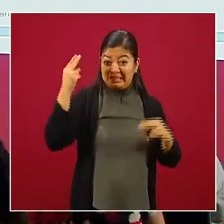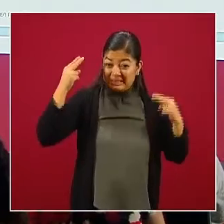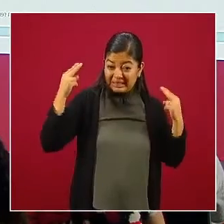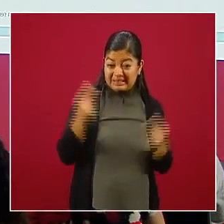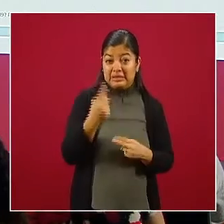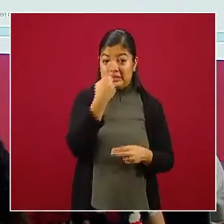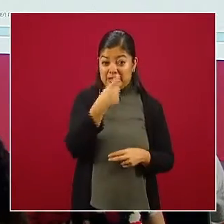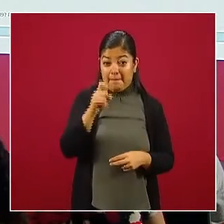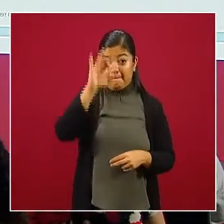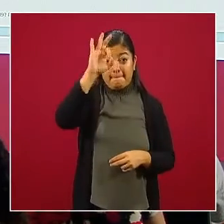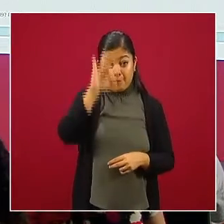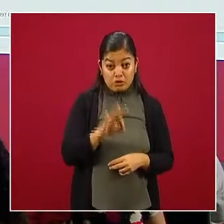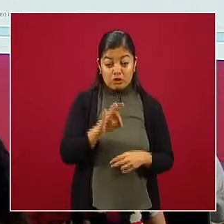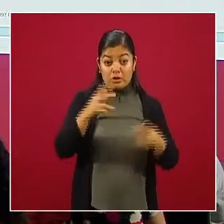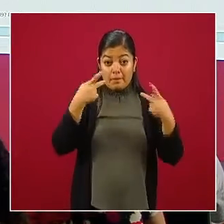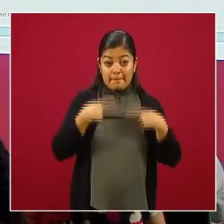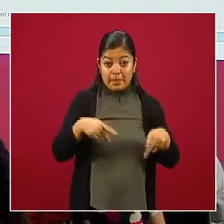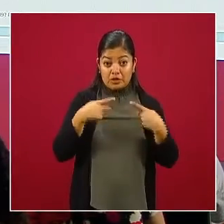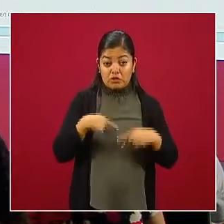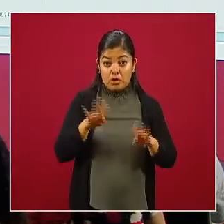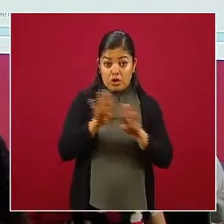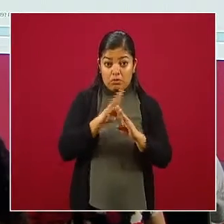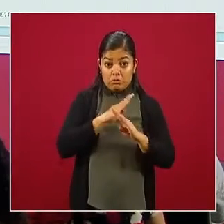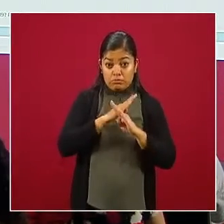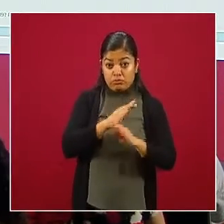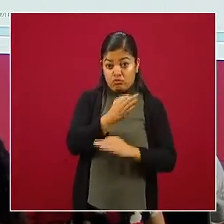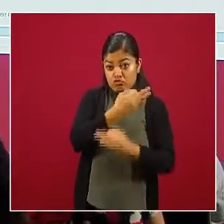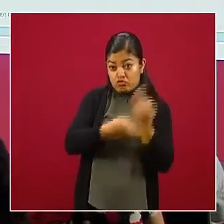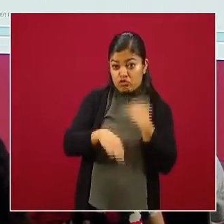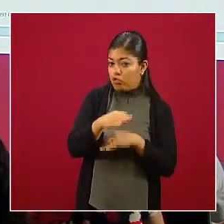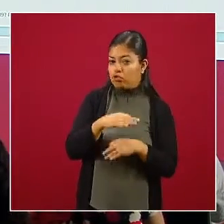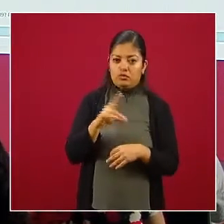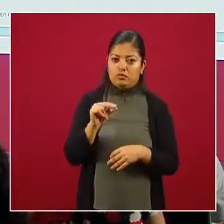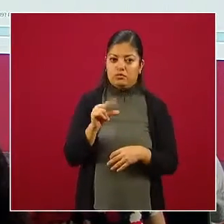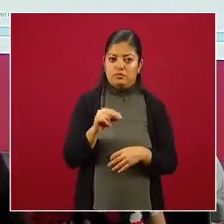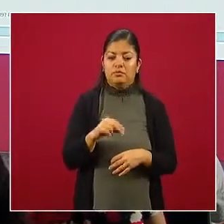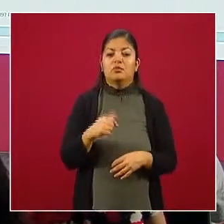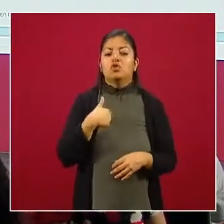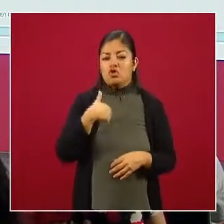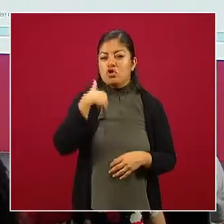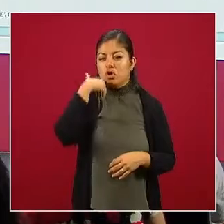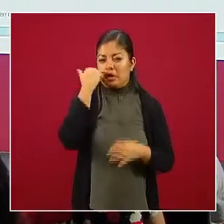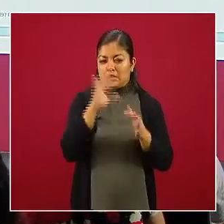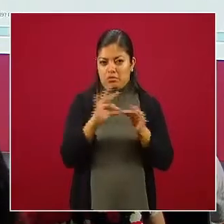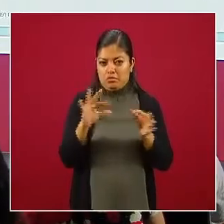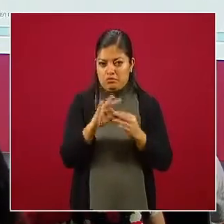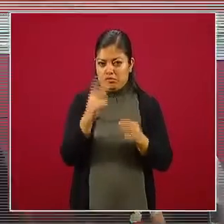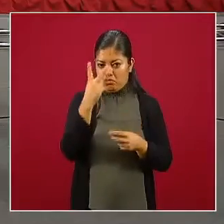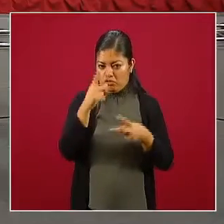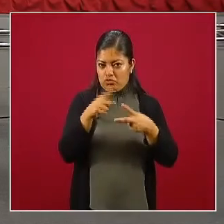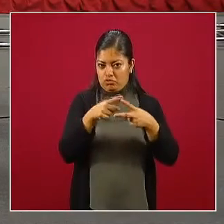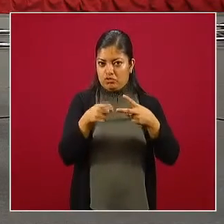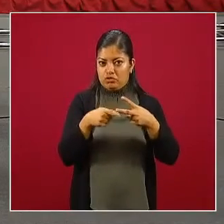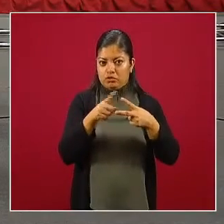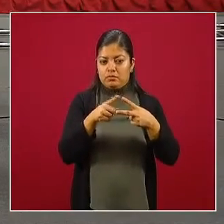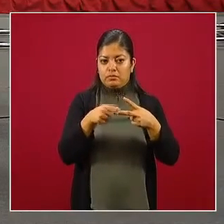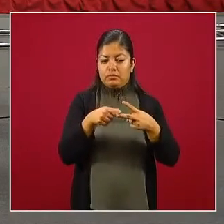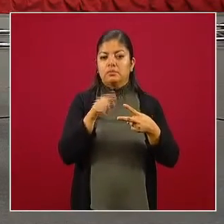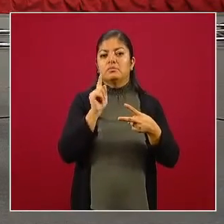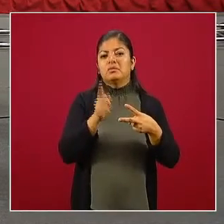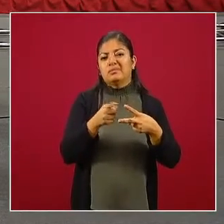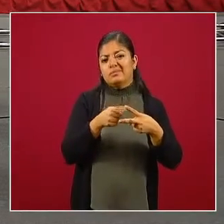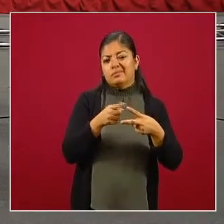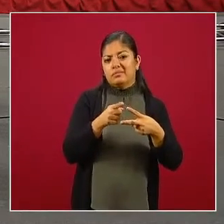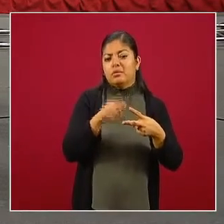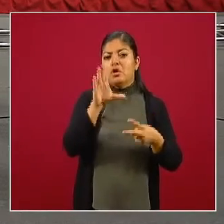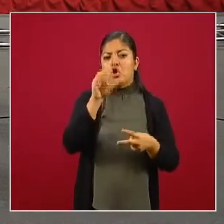personas sean inmunes. Termino diciendo esto, bueno, dos cosas, una relacionada con COVID y otra